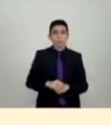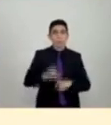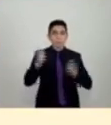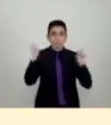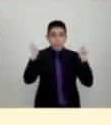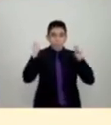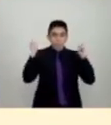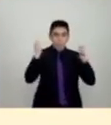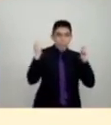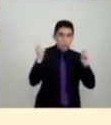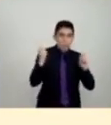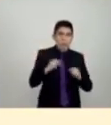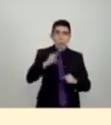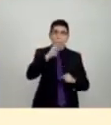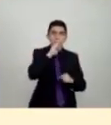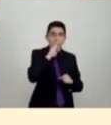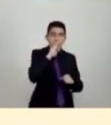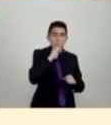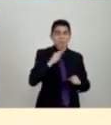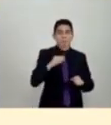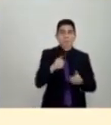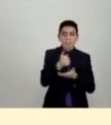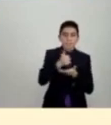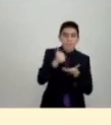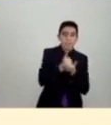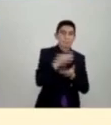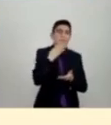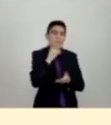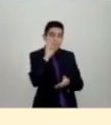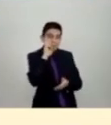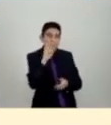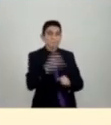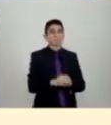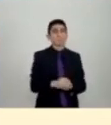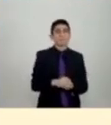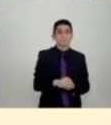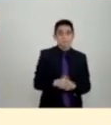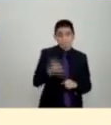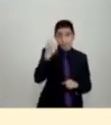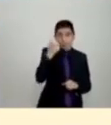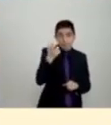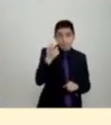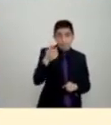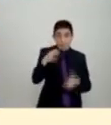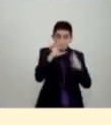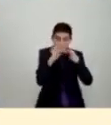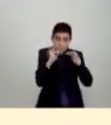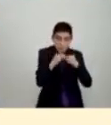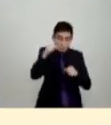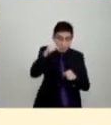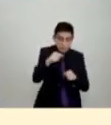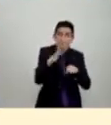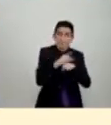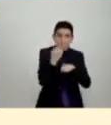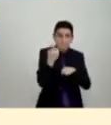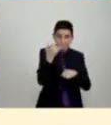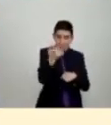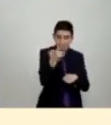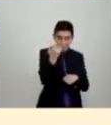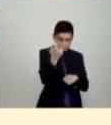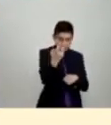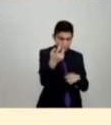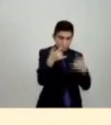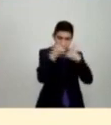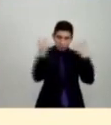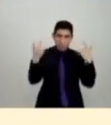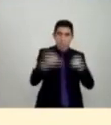diciendo, ay, mamá Inés, qué bien te ves. Si logras explicar qué hace ese enano ahí, ahí está la novela. Ahí está la novela. Bueno, yo me acuerdo